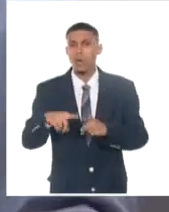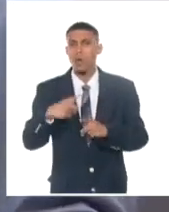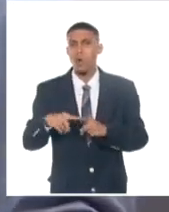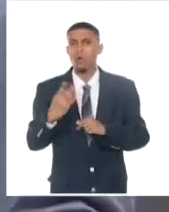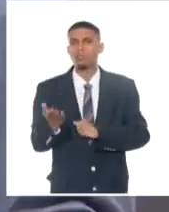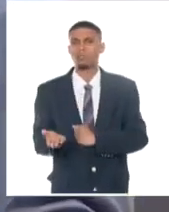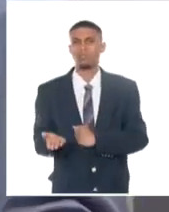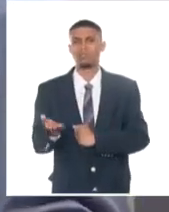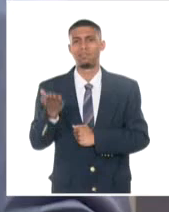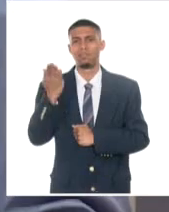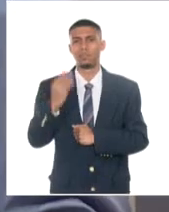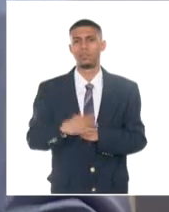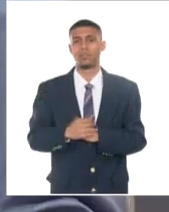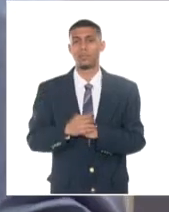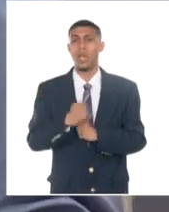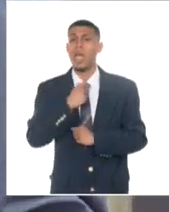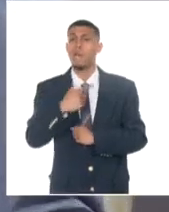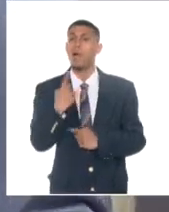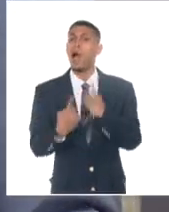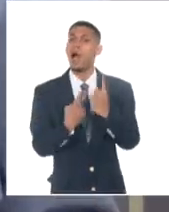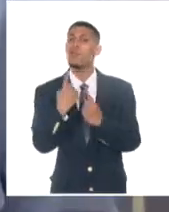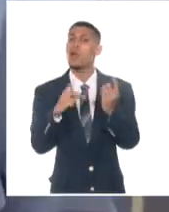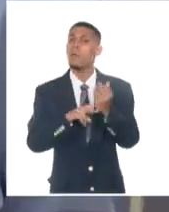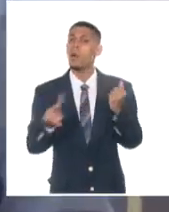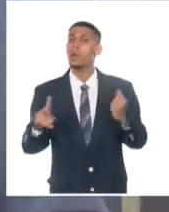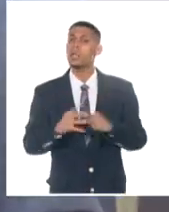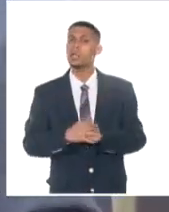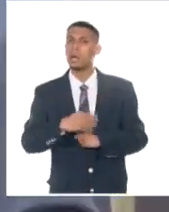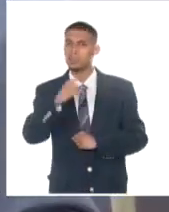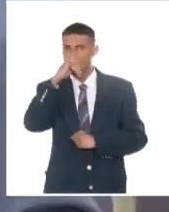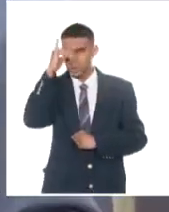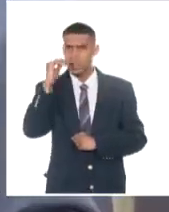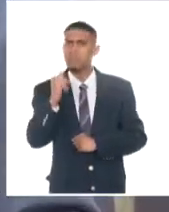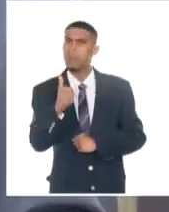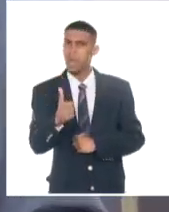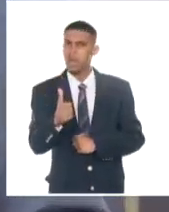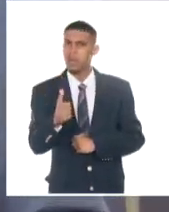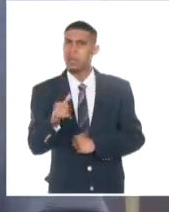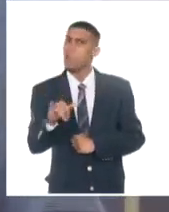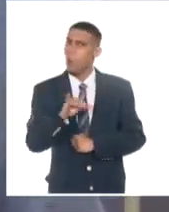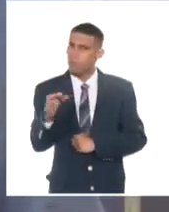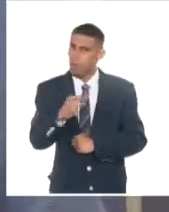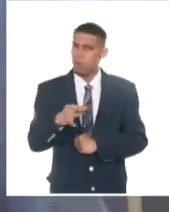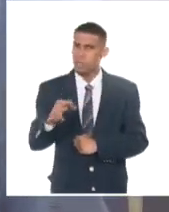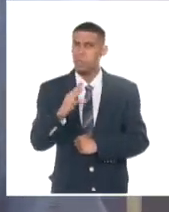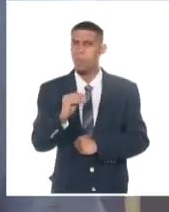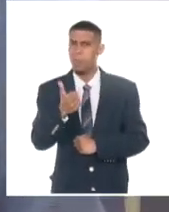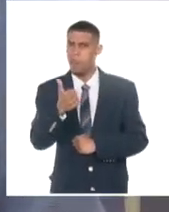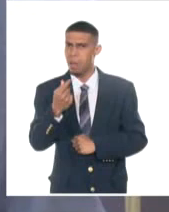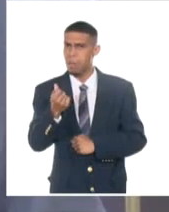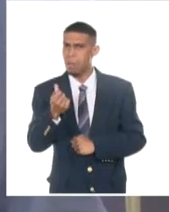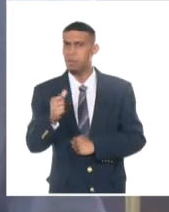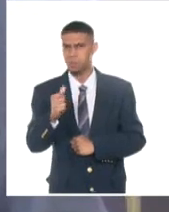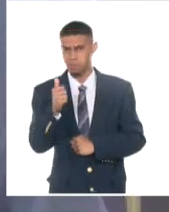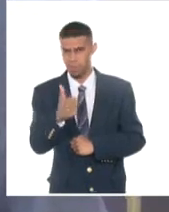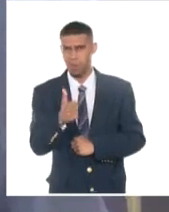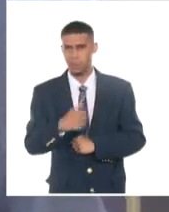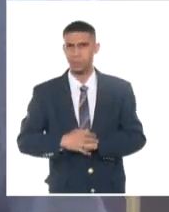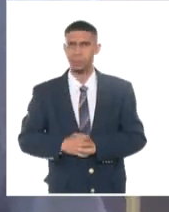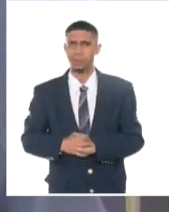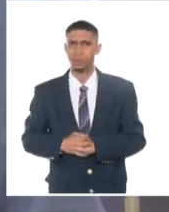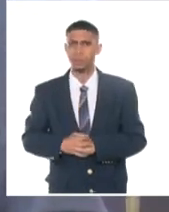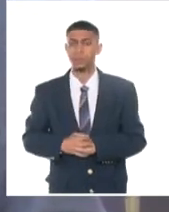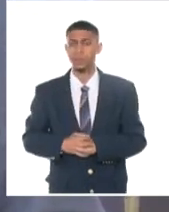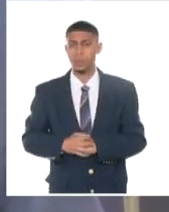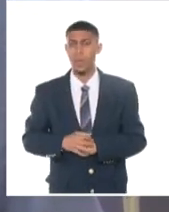de que hay provincias donde hay unos resultados mejores, un municipio con determinadas iniciativas. Entonces,